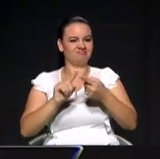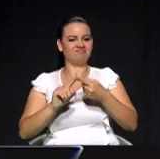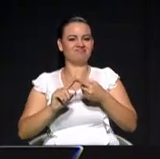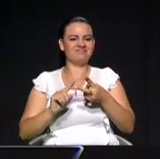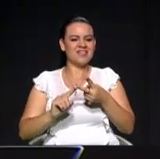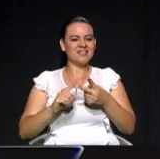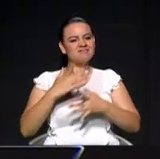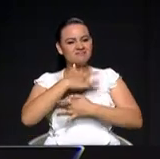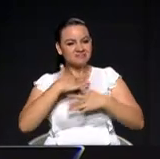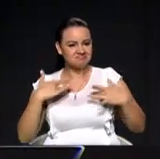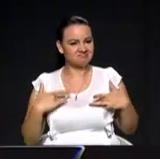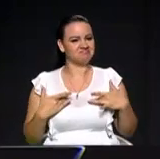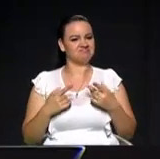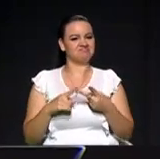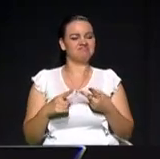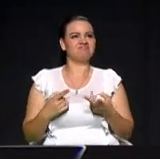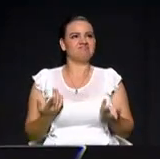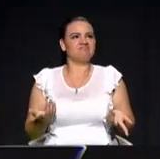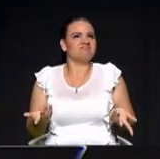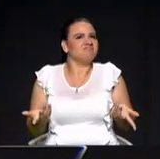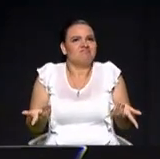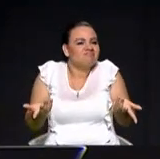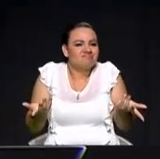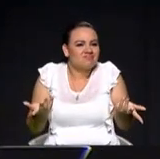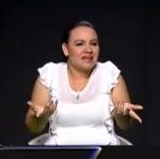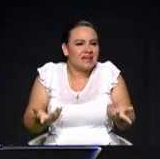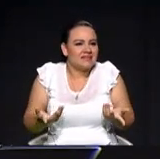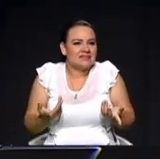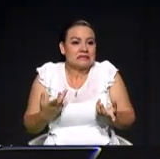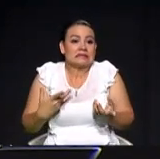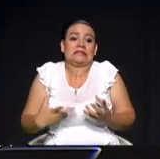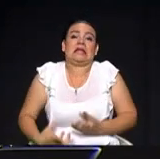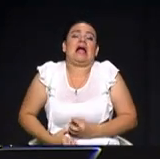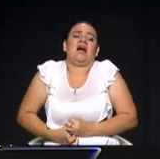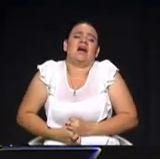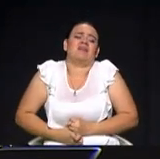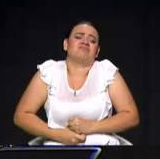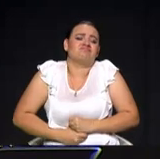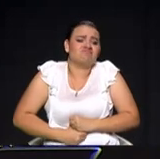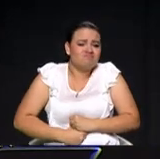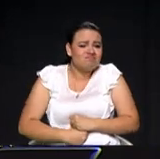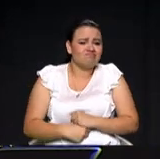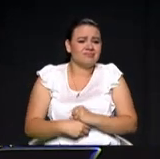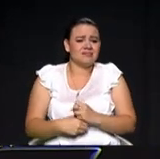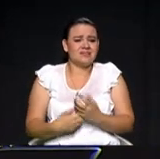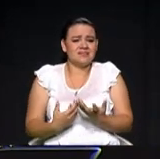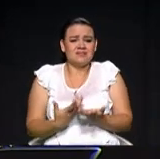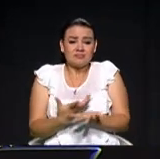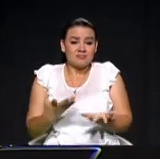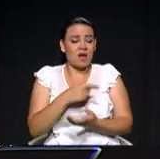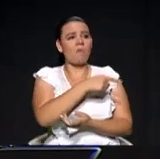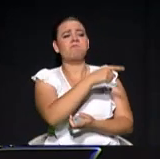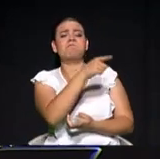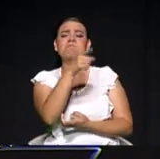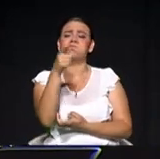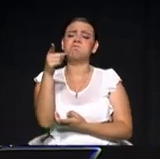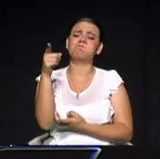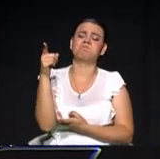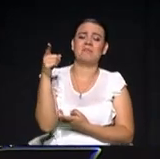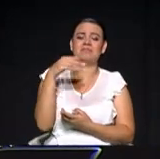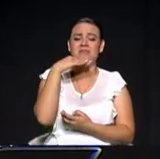es hambre hay en todo medellín la gente se tiene que dar cuenta que lo que hace falta